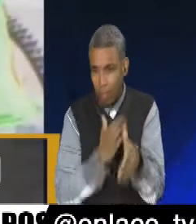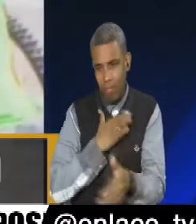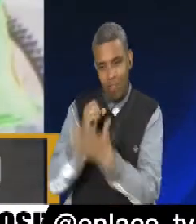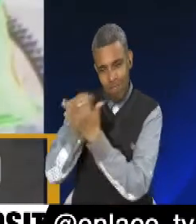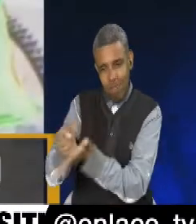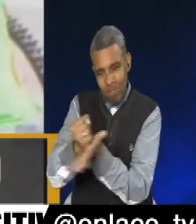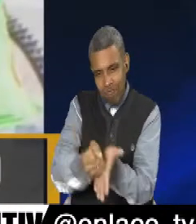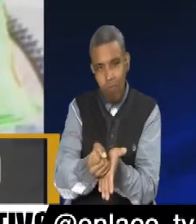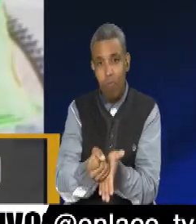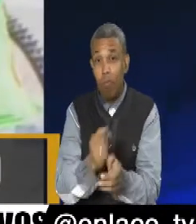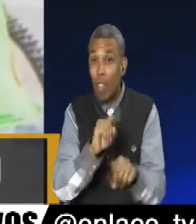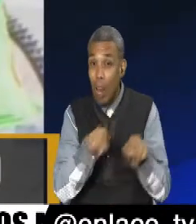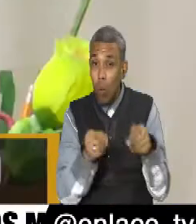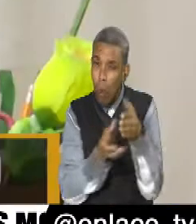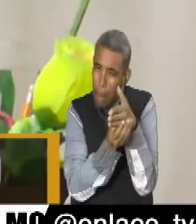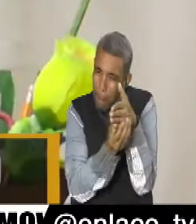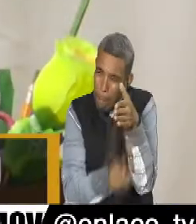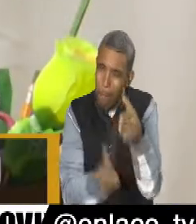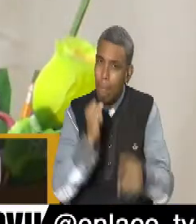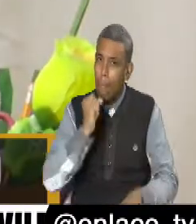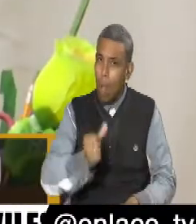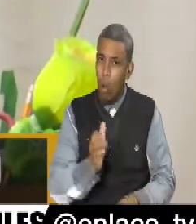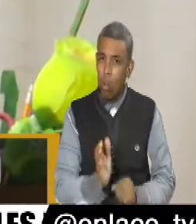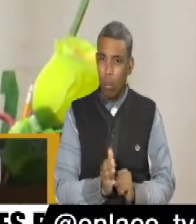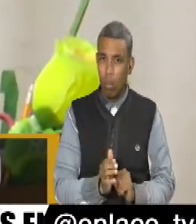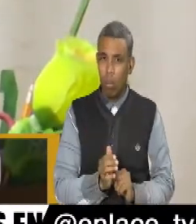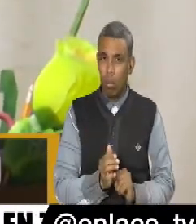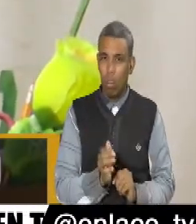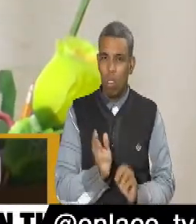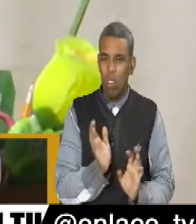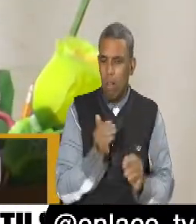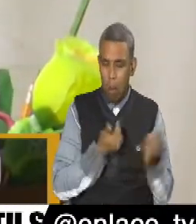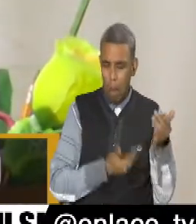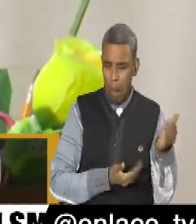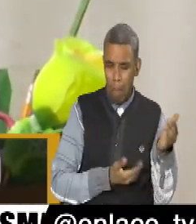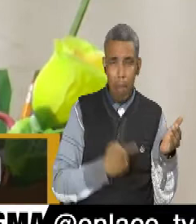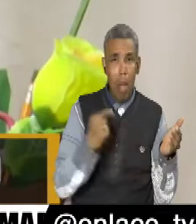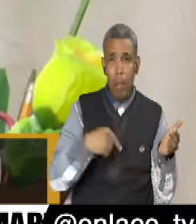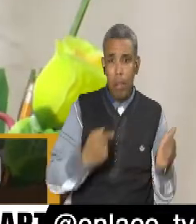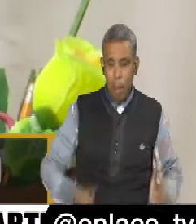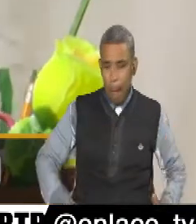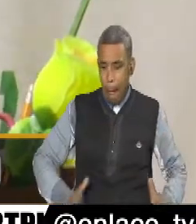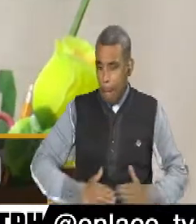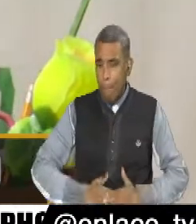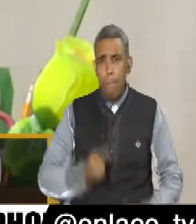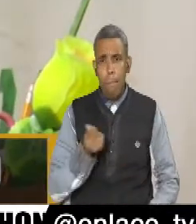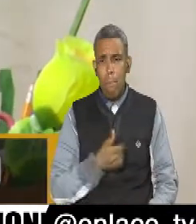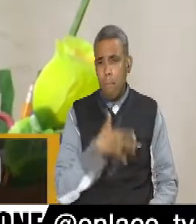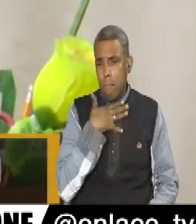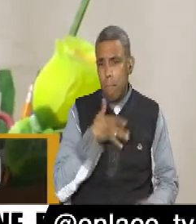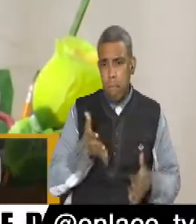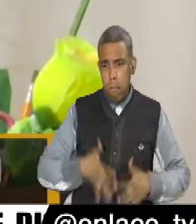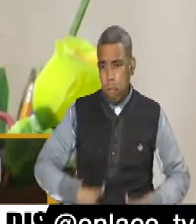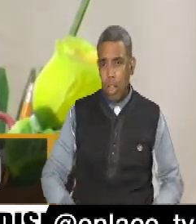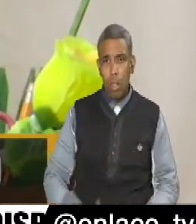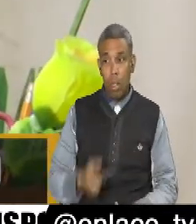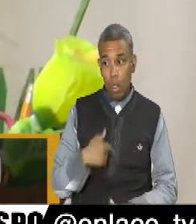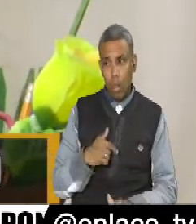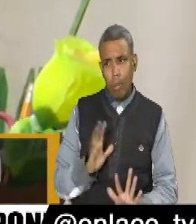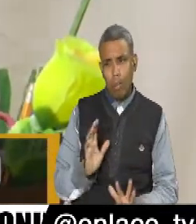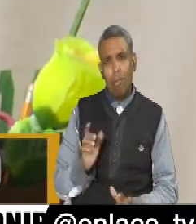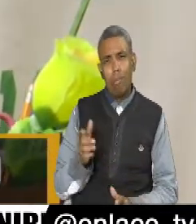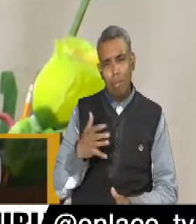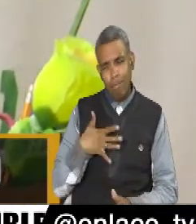un pañal desechable. Nosotros como Asociación de Damas Voluntarias ofrecemos o les brindamos a aquellas personas que están